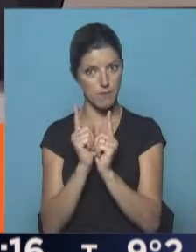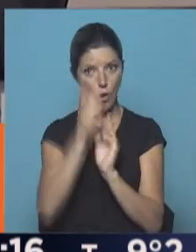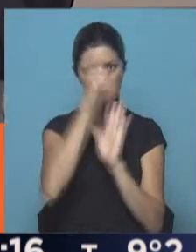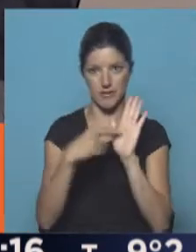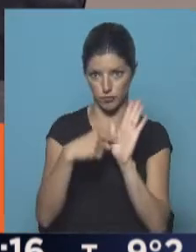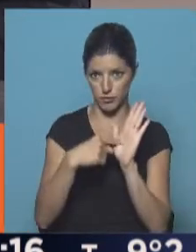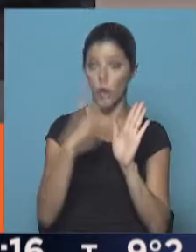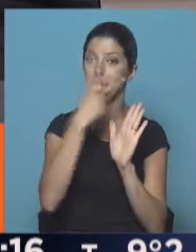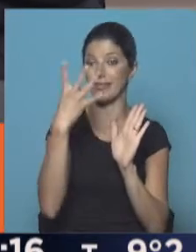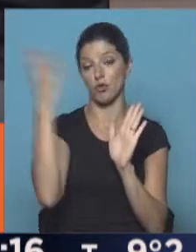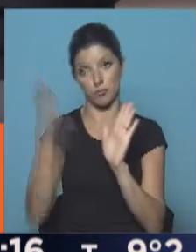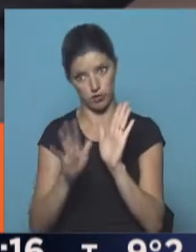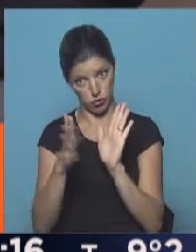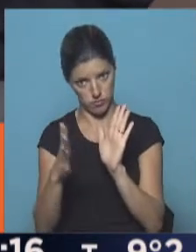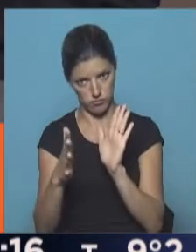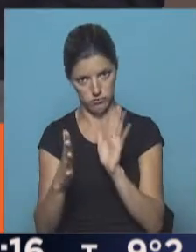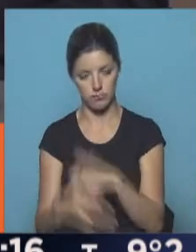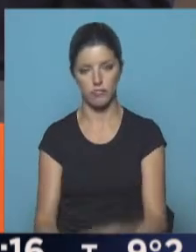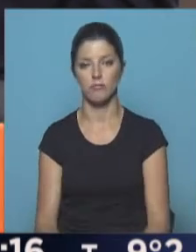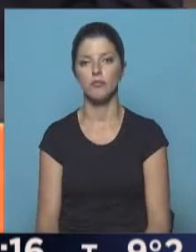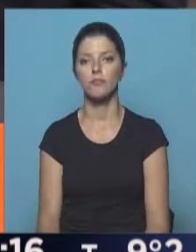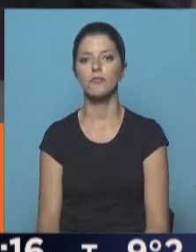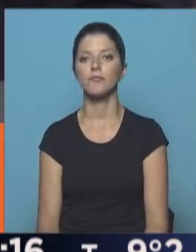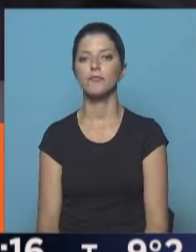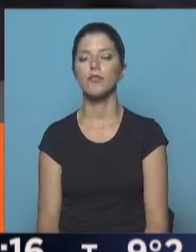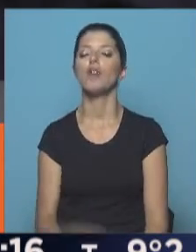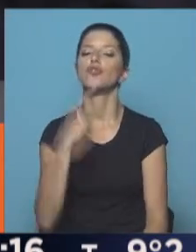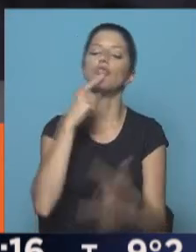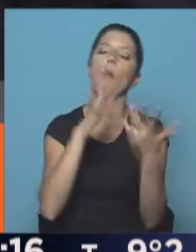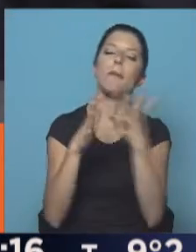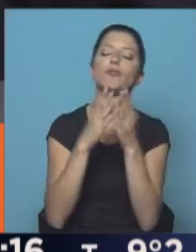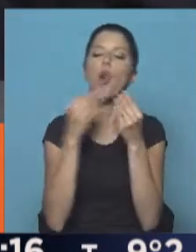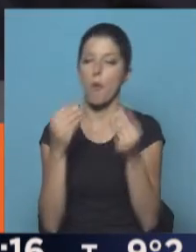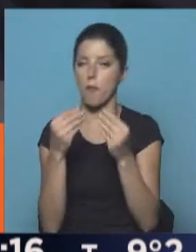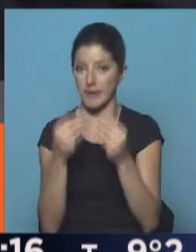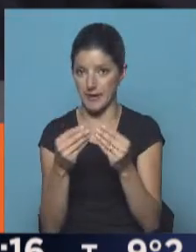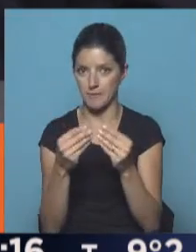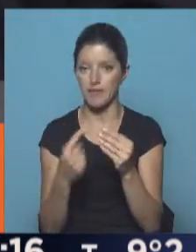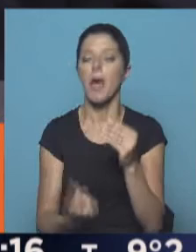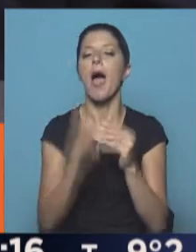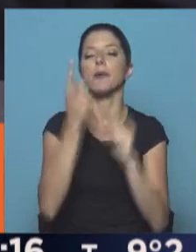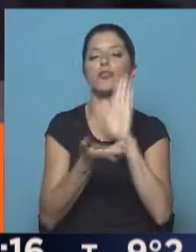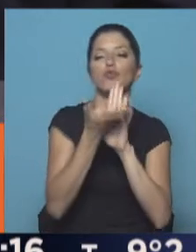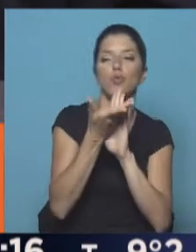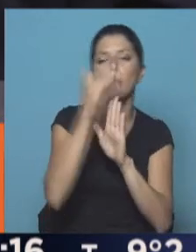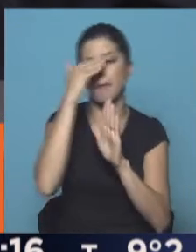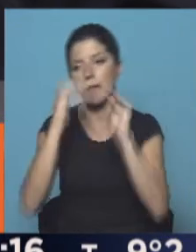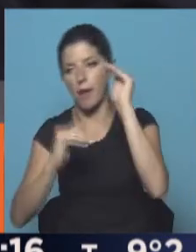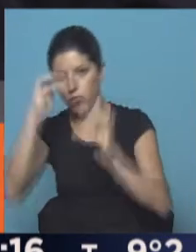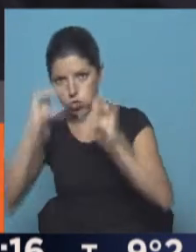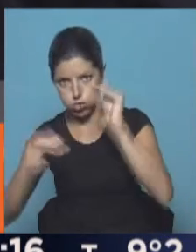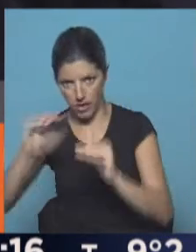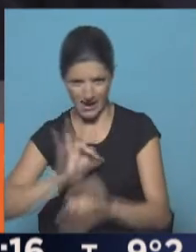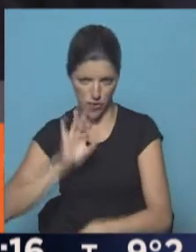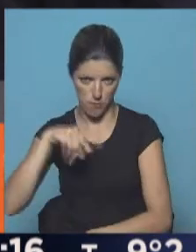llega casi al 24%. Digo promedio porque al principio es más alta, después va bajando durante el año que